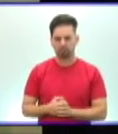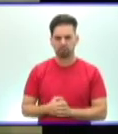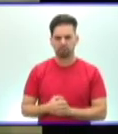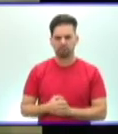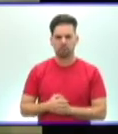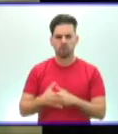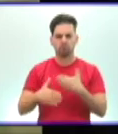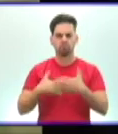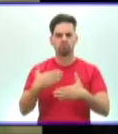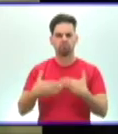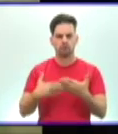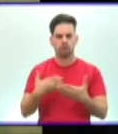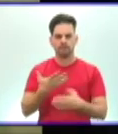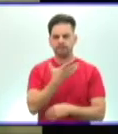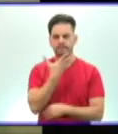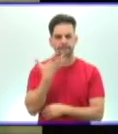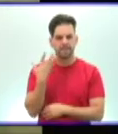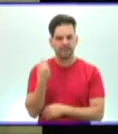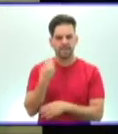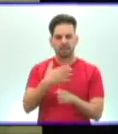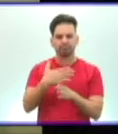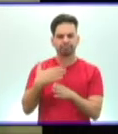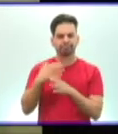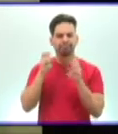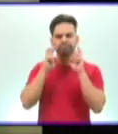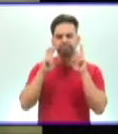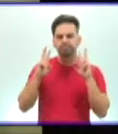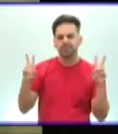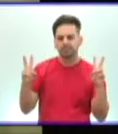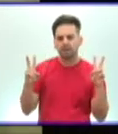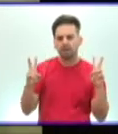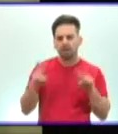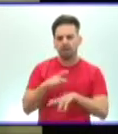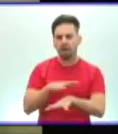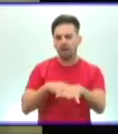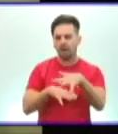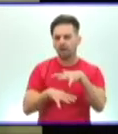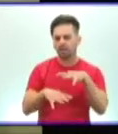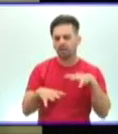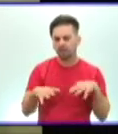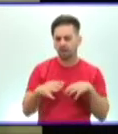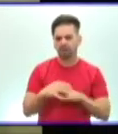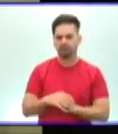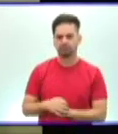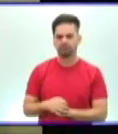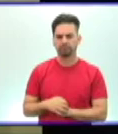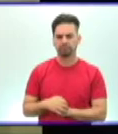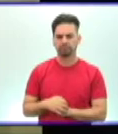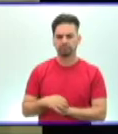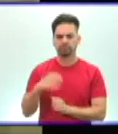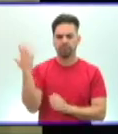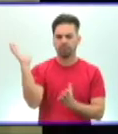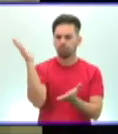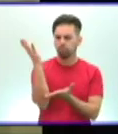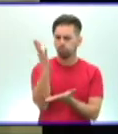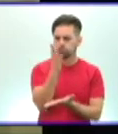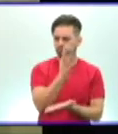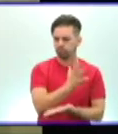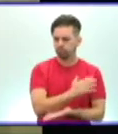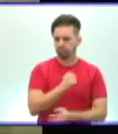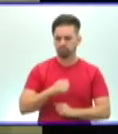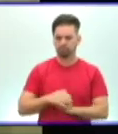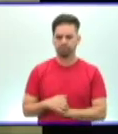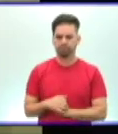biodiversidad, el que deforestemos algunos bosques y que por supuesto se pierda el hábitat de muchos animales y qué consecuencias